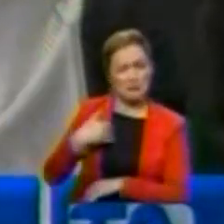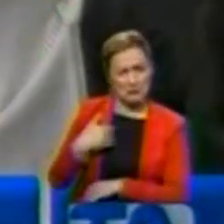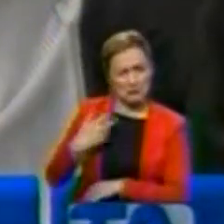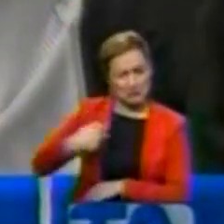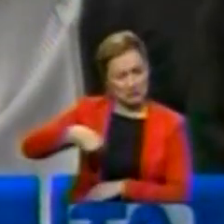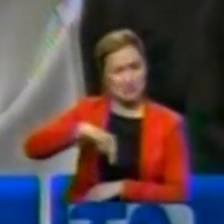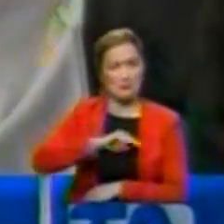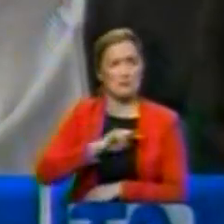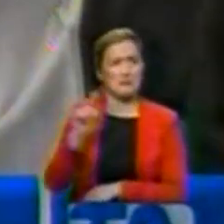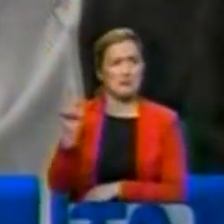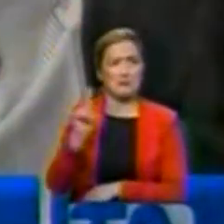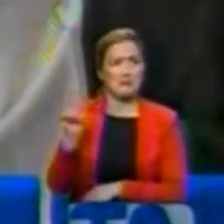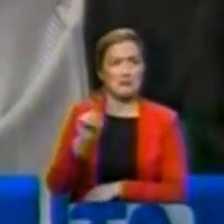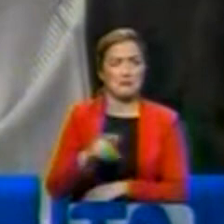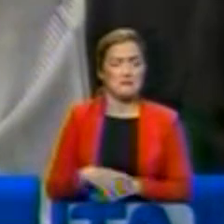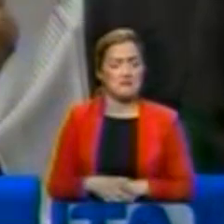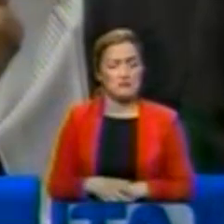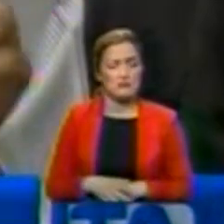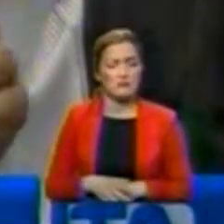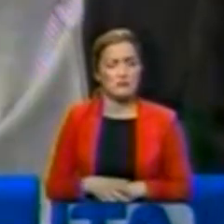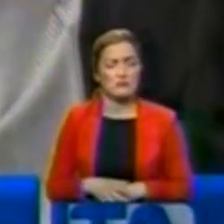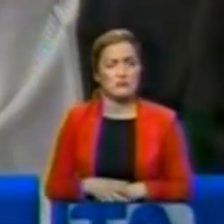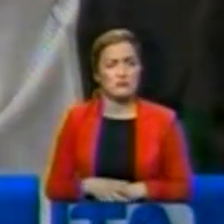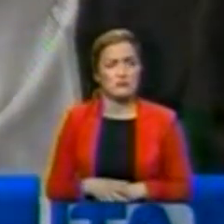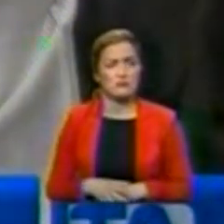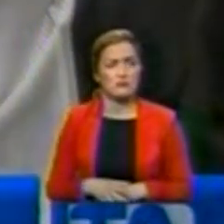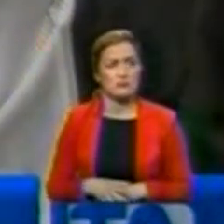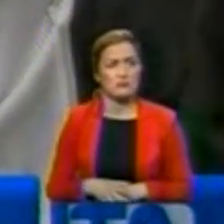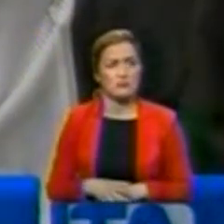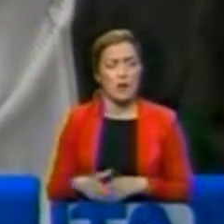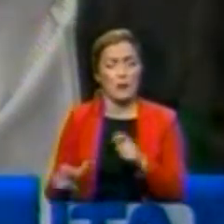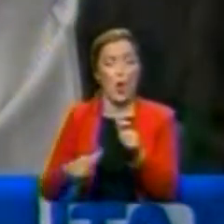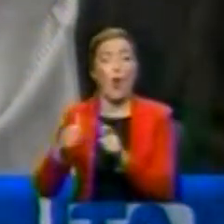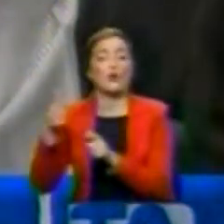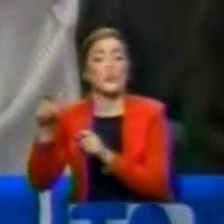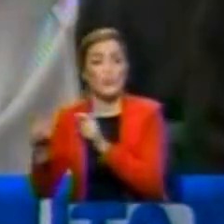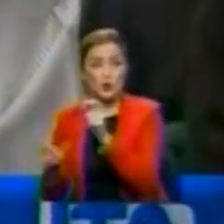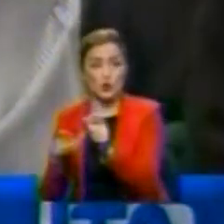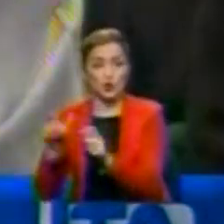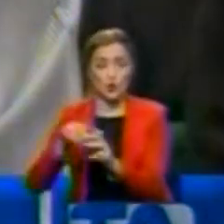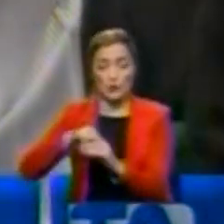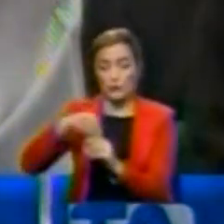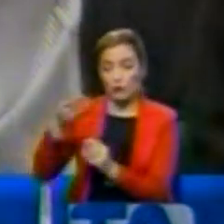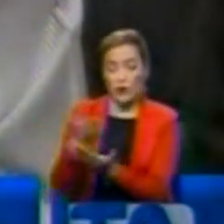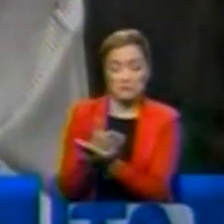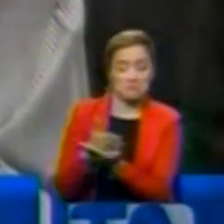El golpismo está tras de otras gentes y se quedó fuera